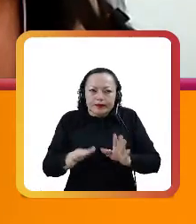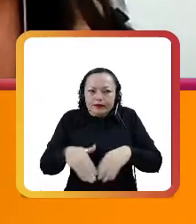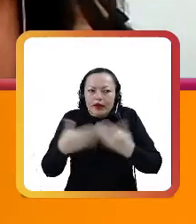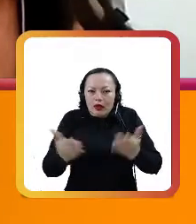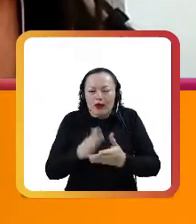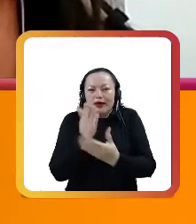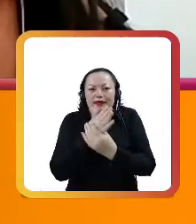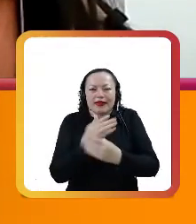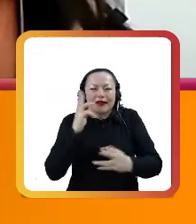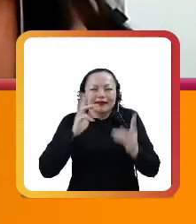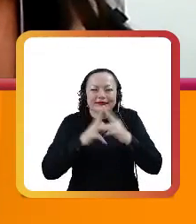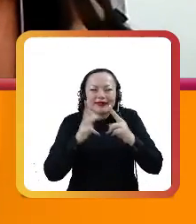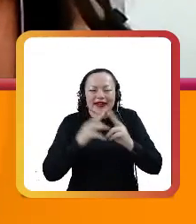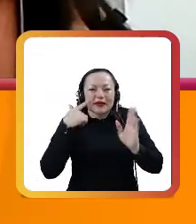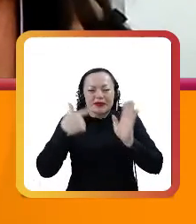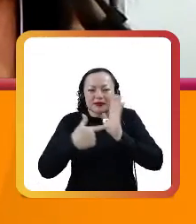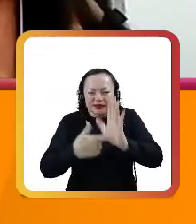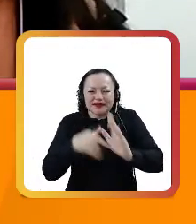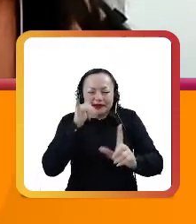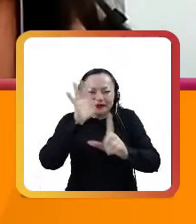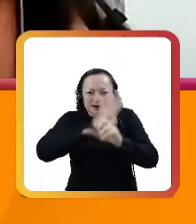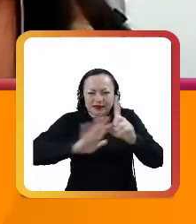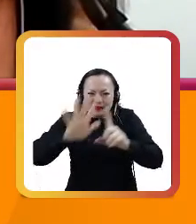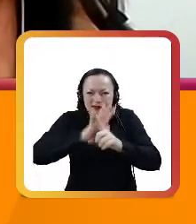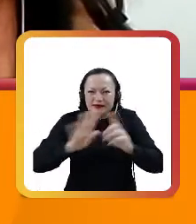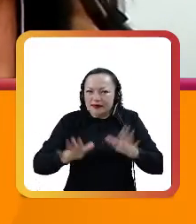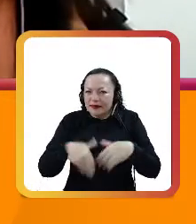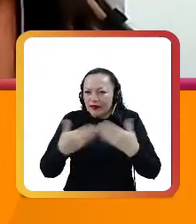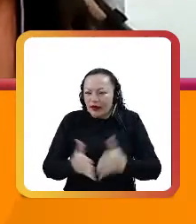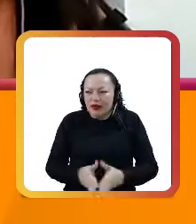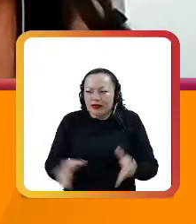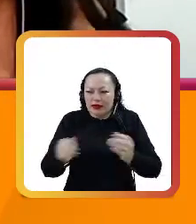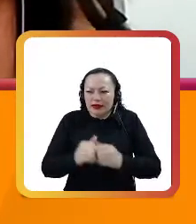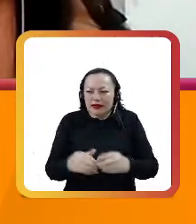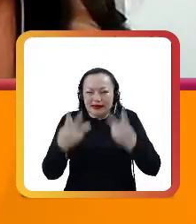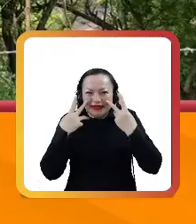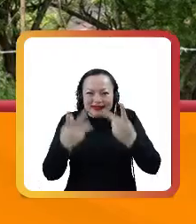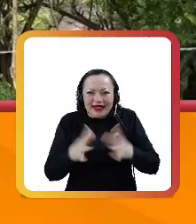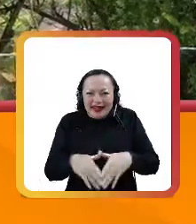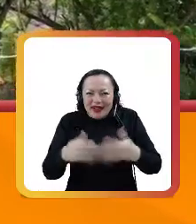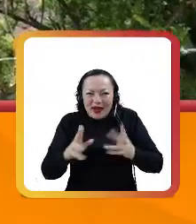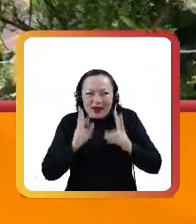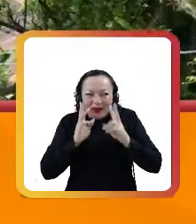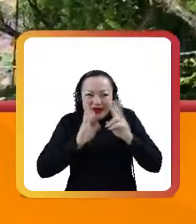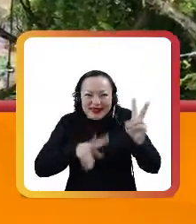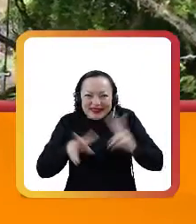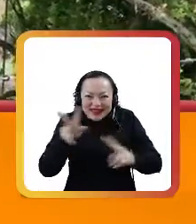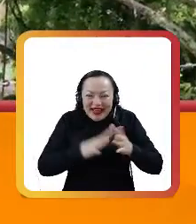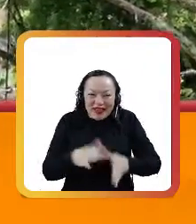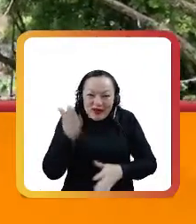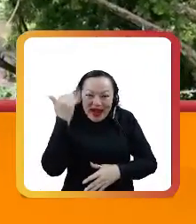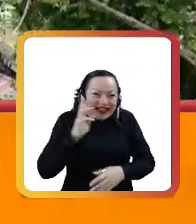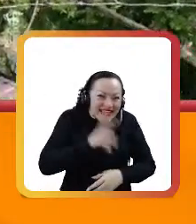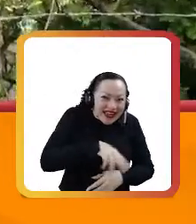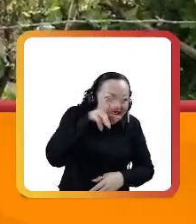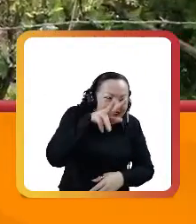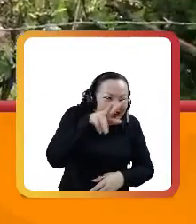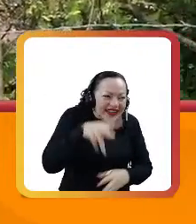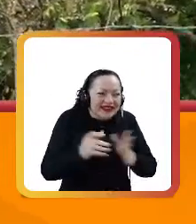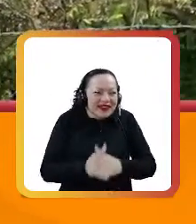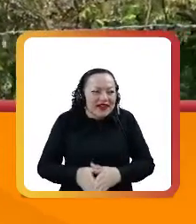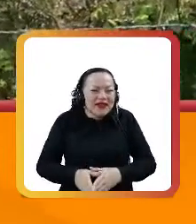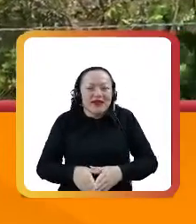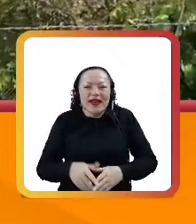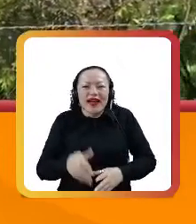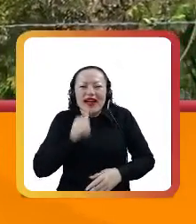por La Dorada. No sé si me tienen un videito ahorita que estaba Miguelito haciendo unas tomas desde afuera. Ahí, bueno, fuera de que